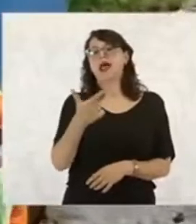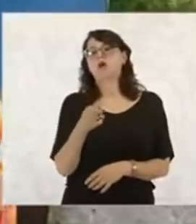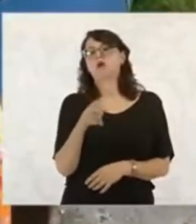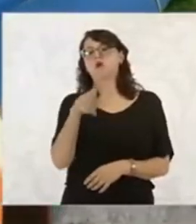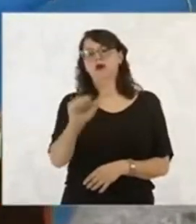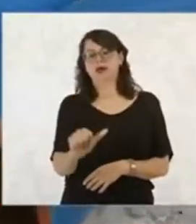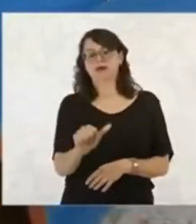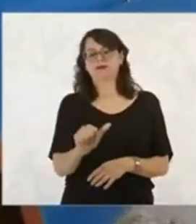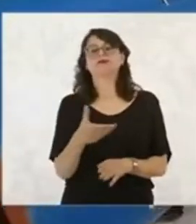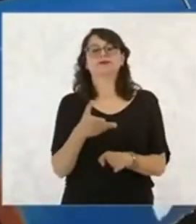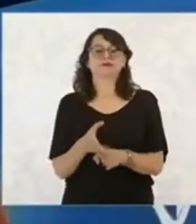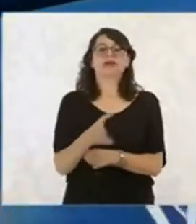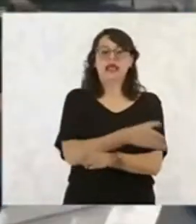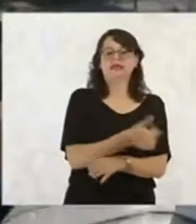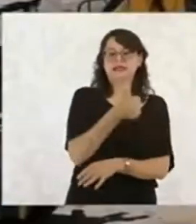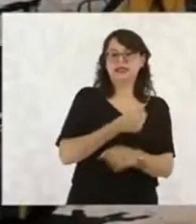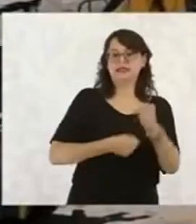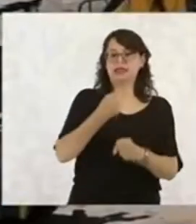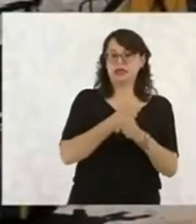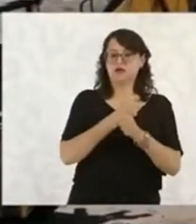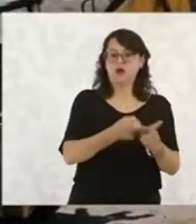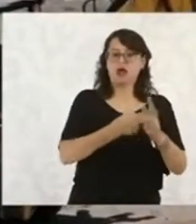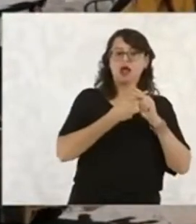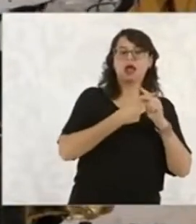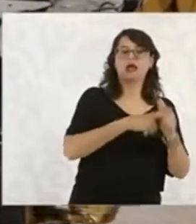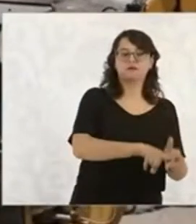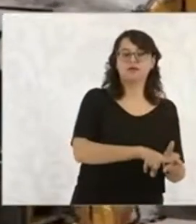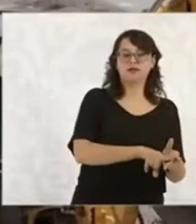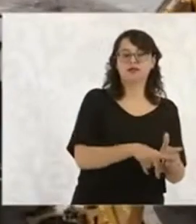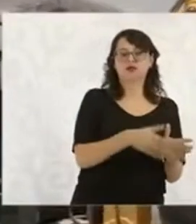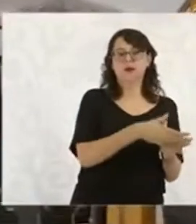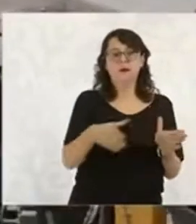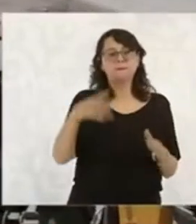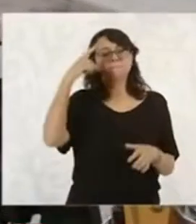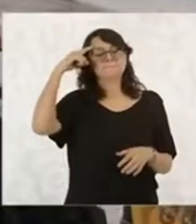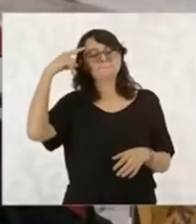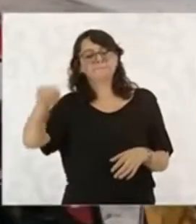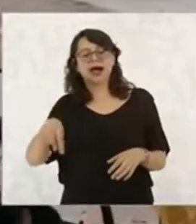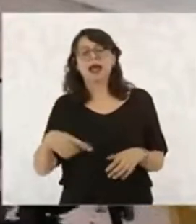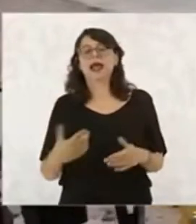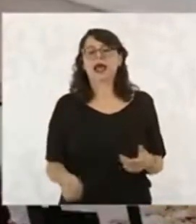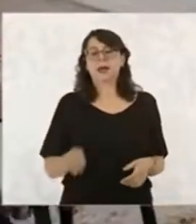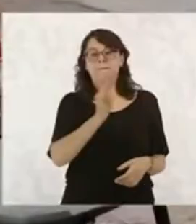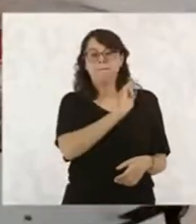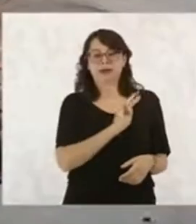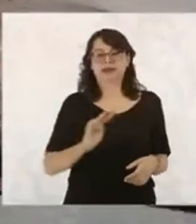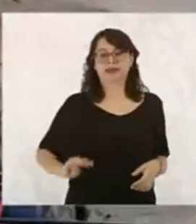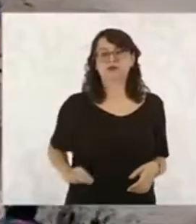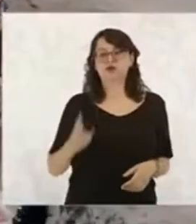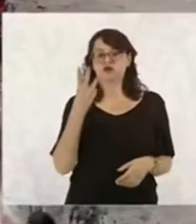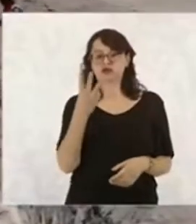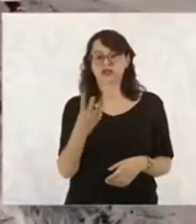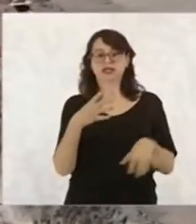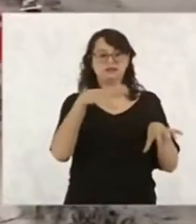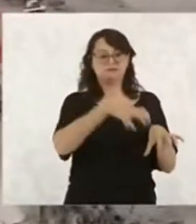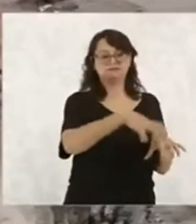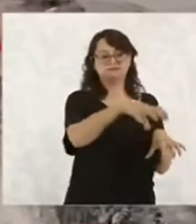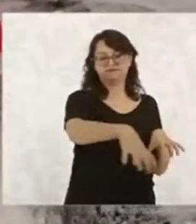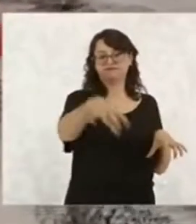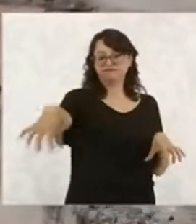del sexenio anterior y permite llegar a los municipios de Viesca, Matamoros, Torreón y San Pedro en Coahuila.